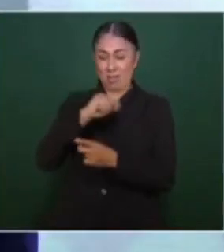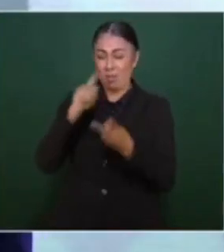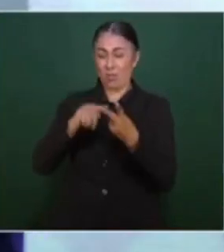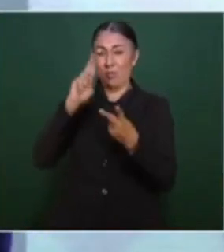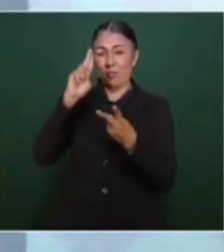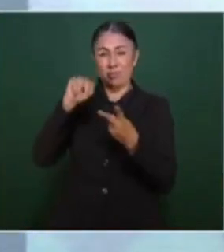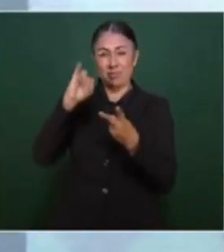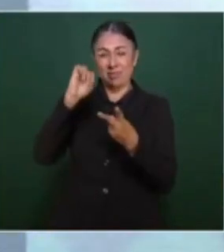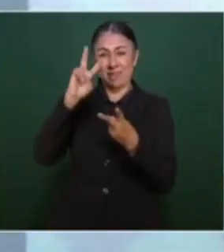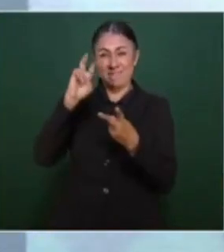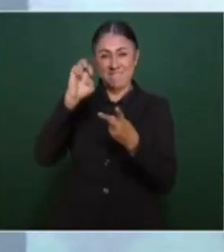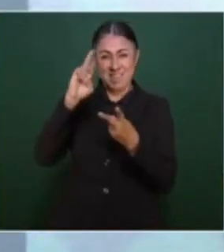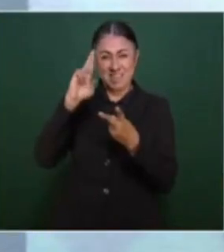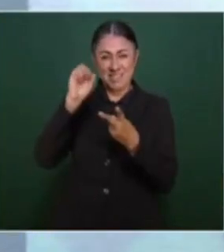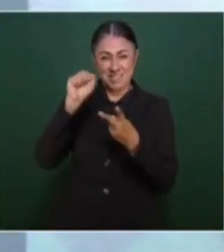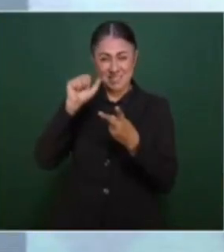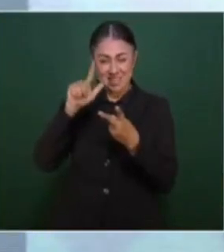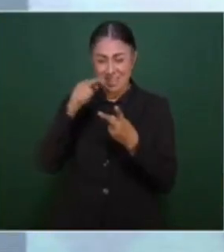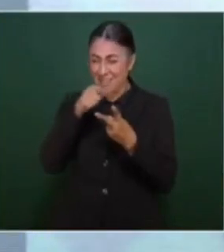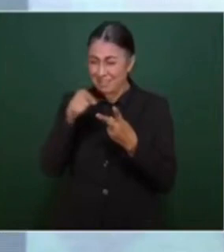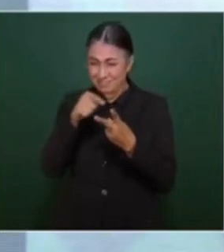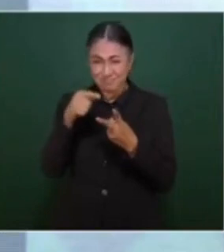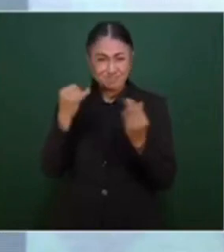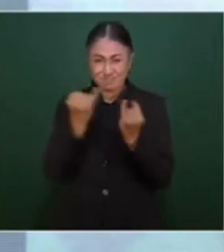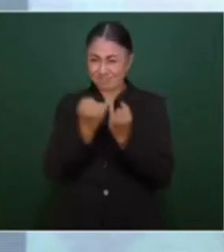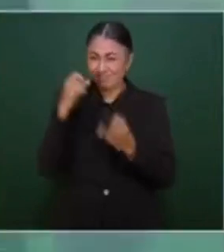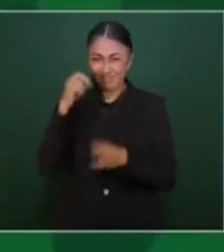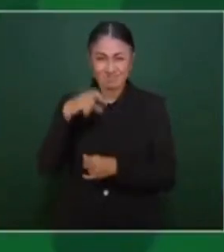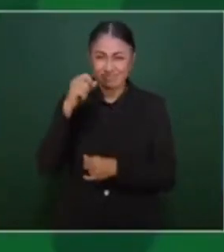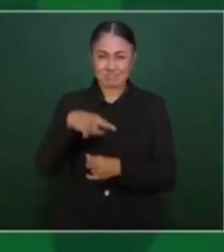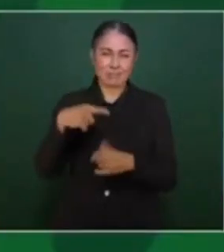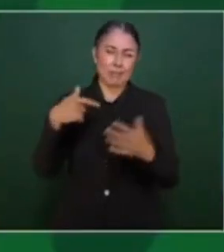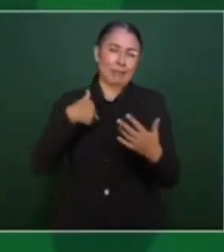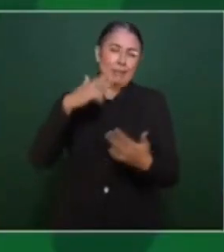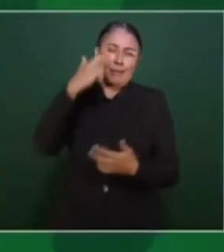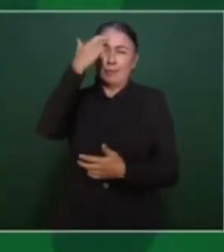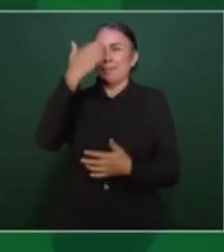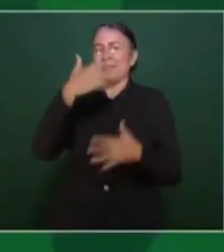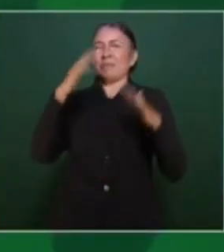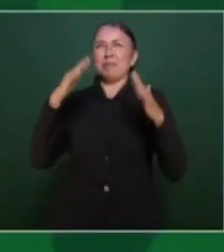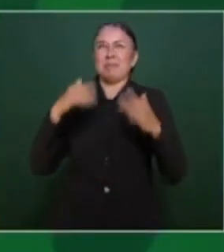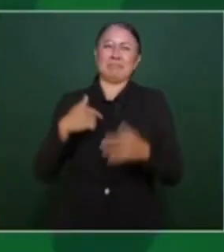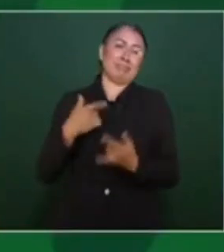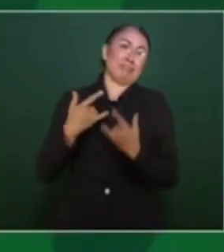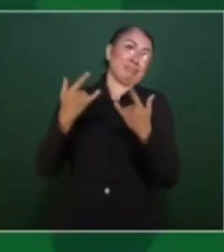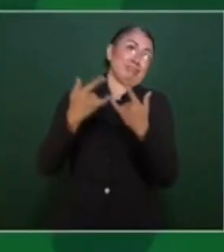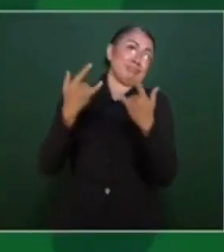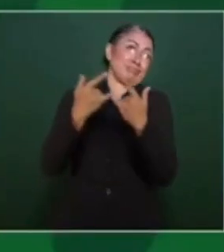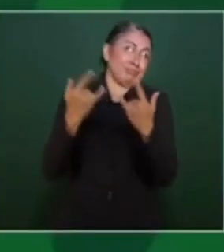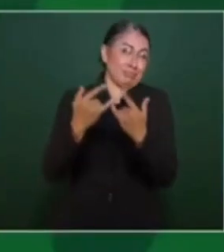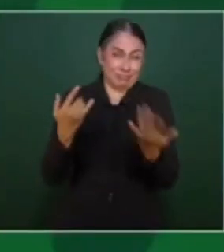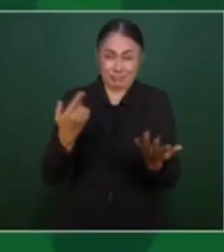Yo recuerdo, bueno, tantas cosas, aquí me voy a llevar toda la mañana hablando de eso,